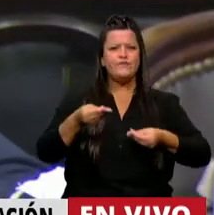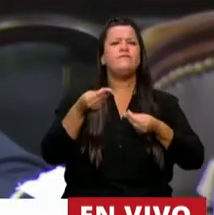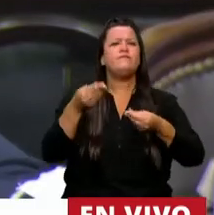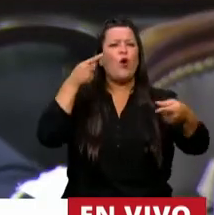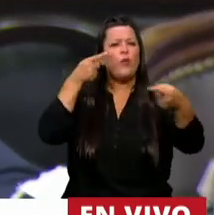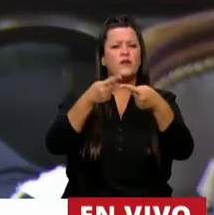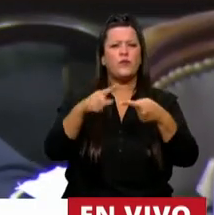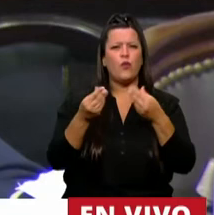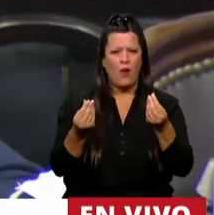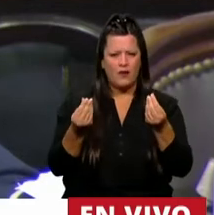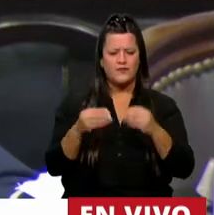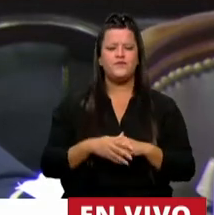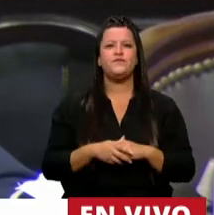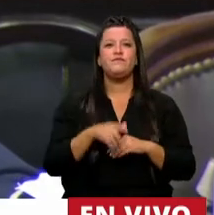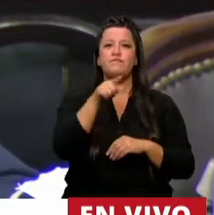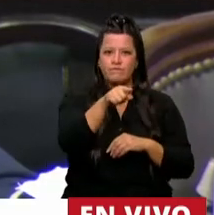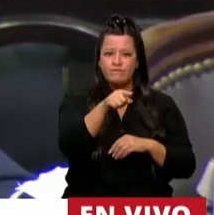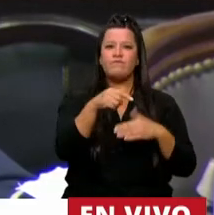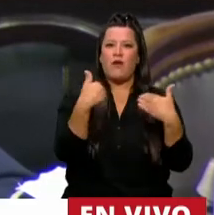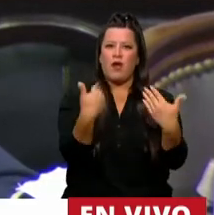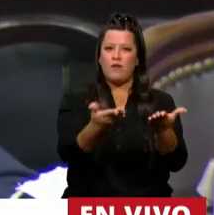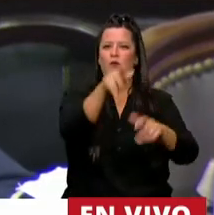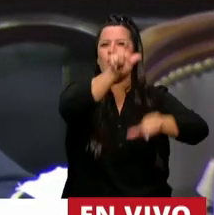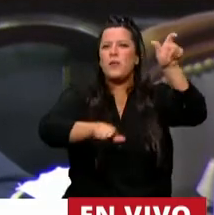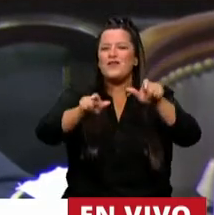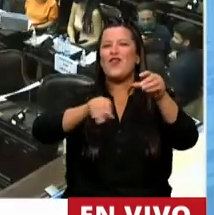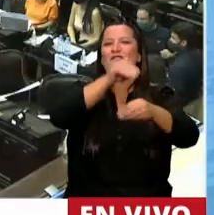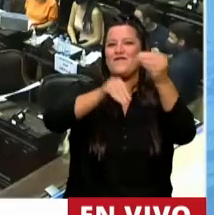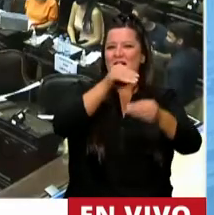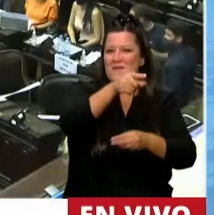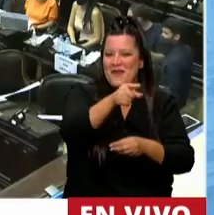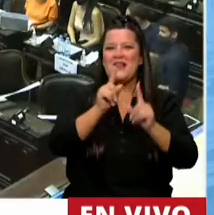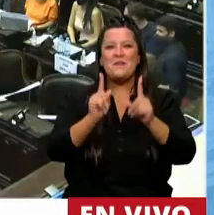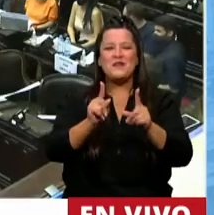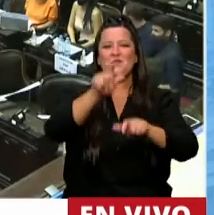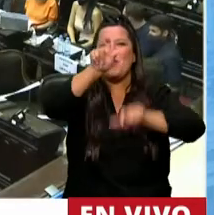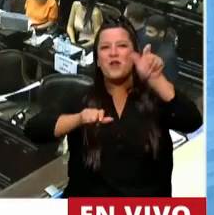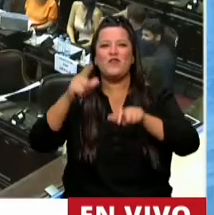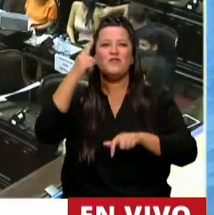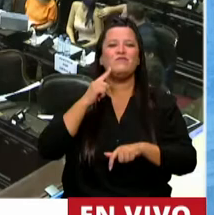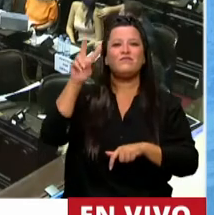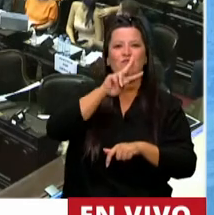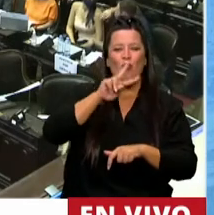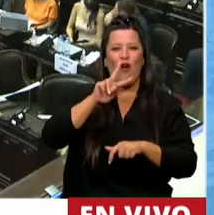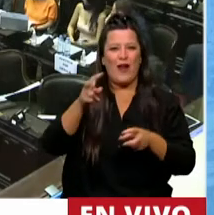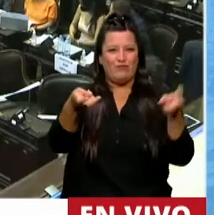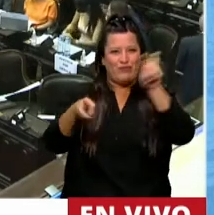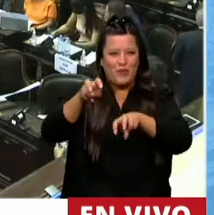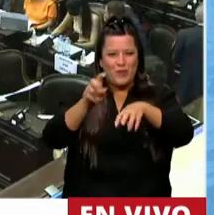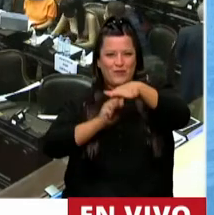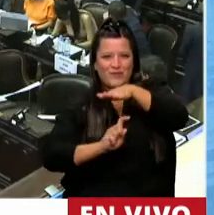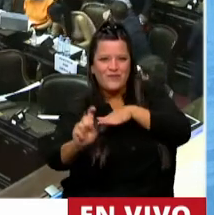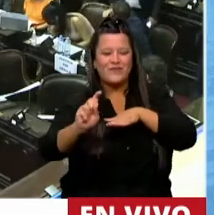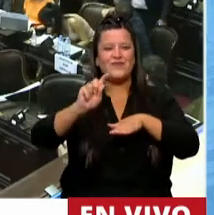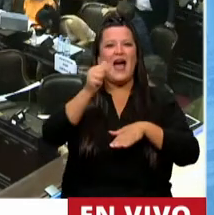pretende consagrar en favor de determinados familiares de las y los tripulantes del